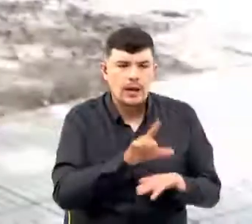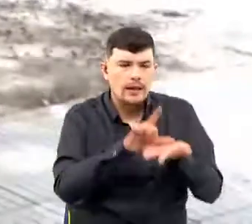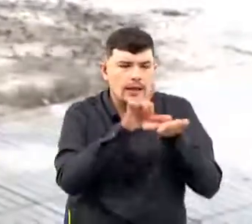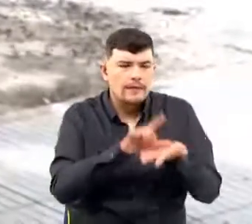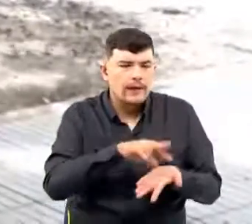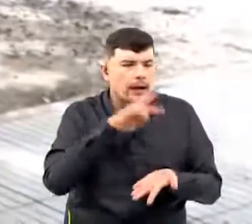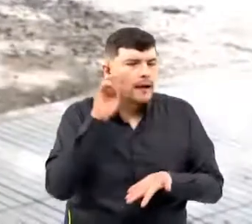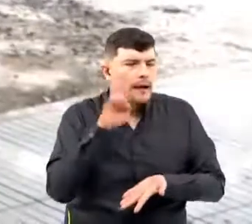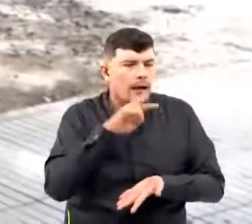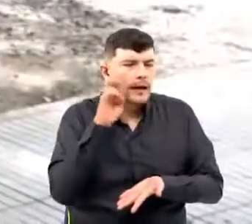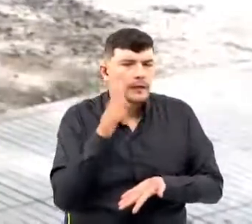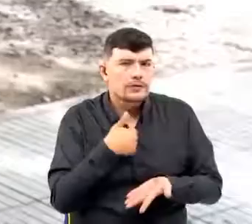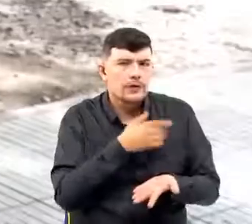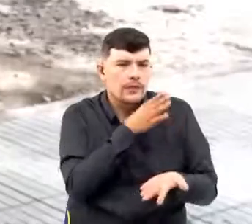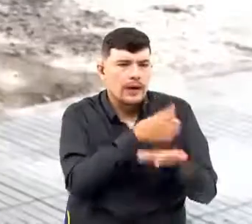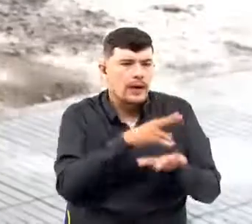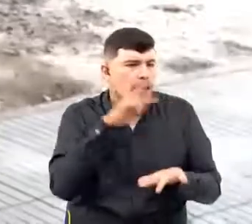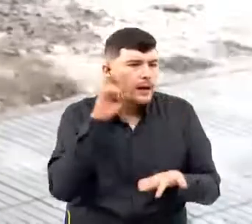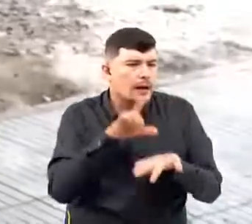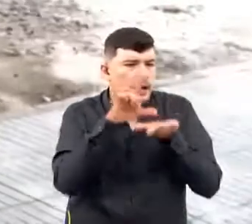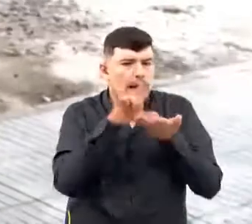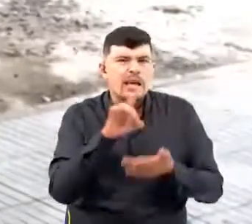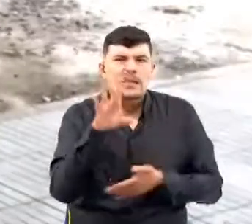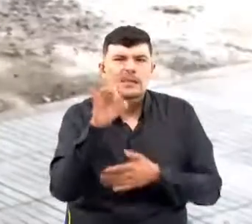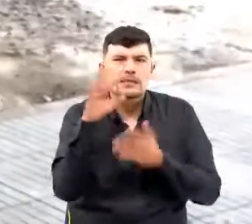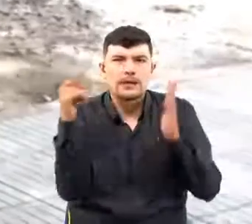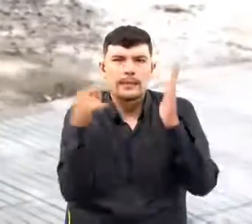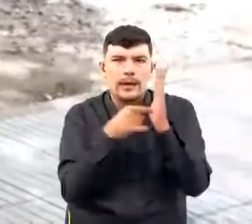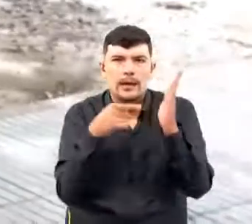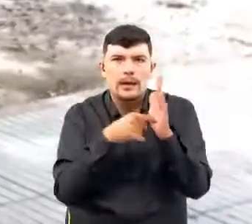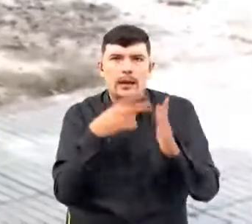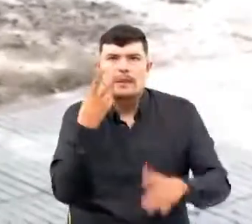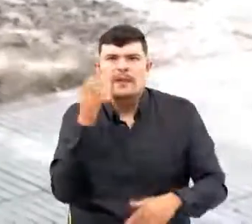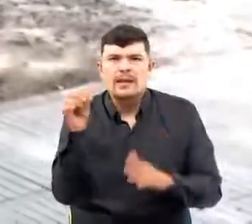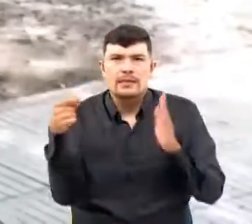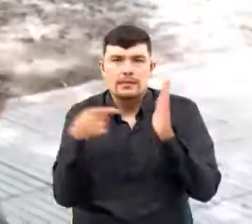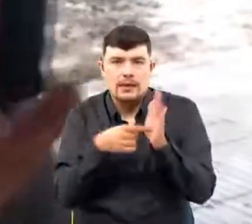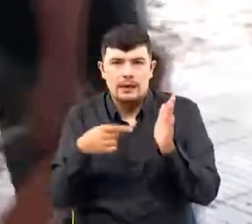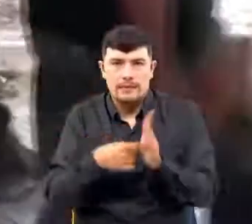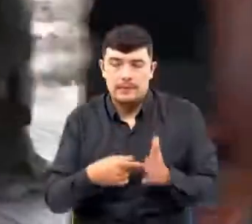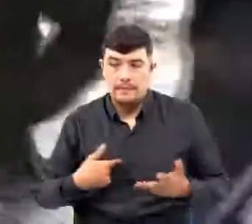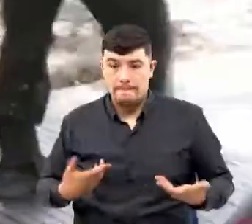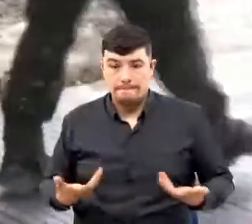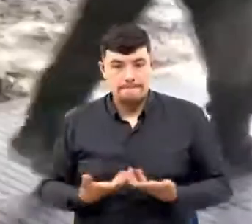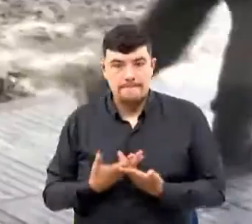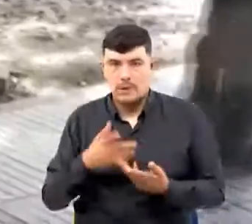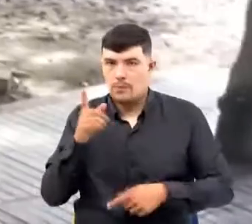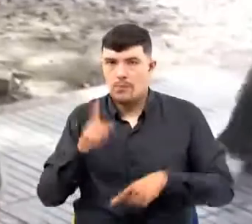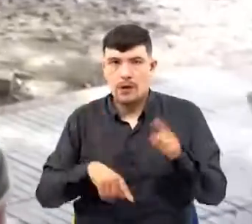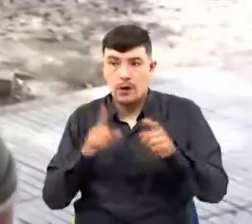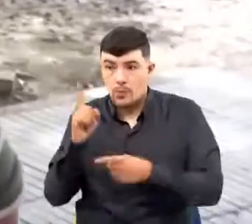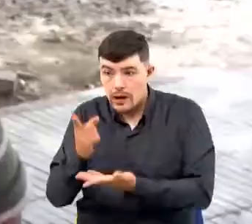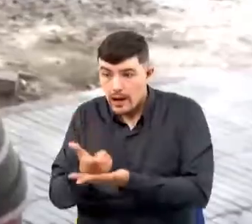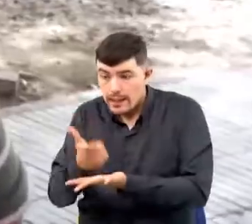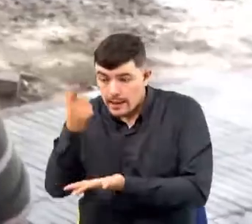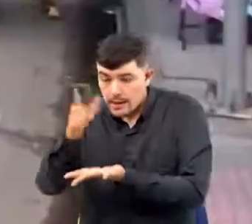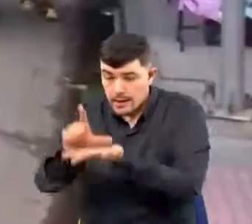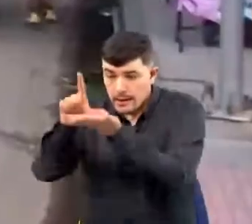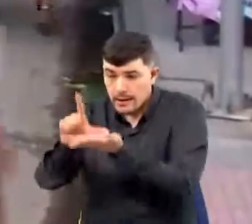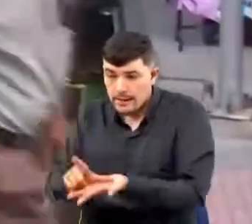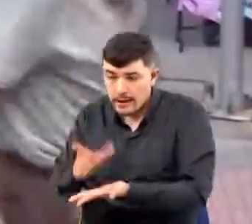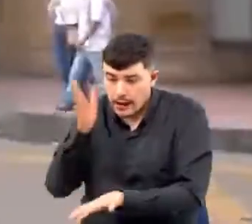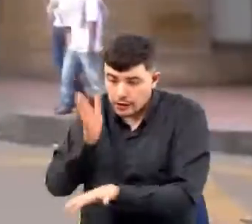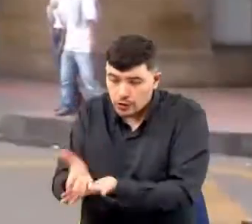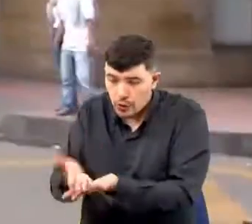para ir uno a comprar una libra de carne vale 15 mil, 20 mil pesos, entonces uno ya no puede, una libra de yuca vale 3 mil pesos.